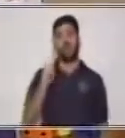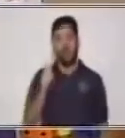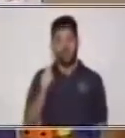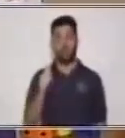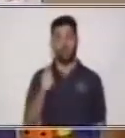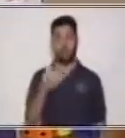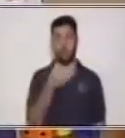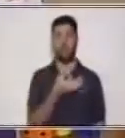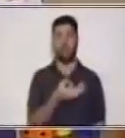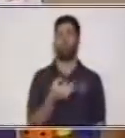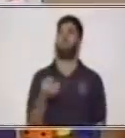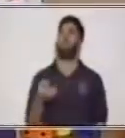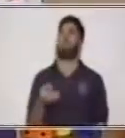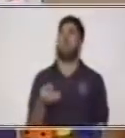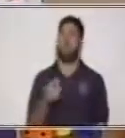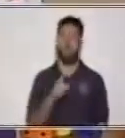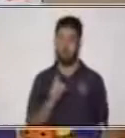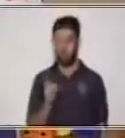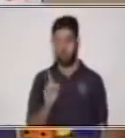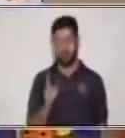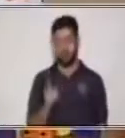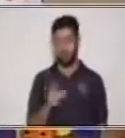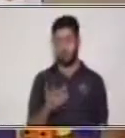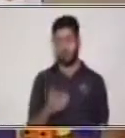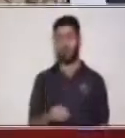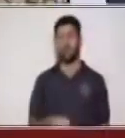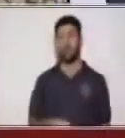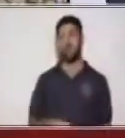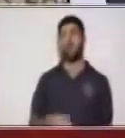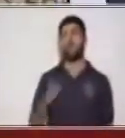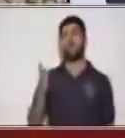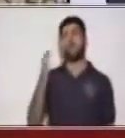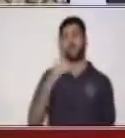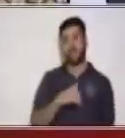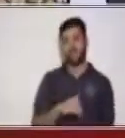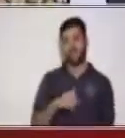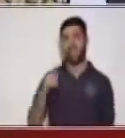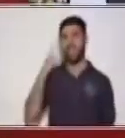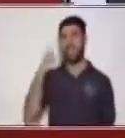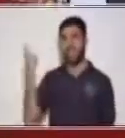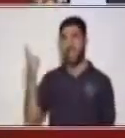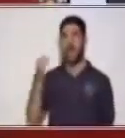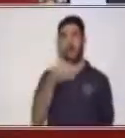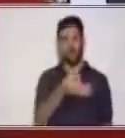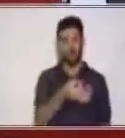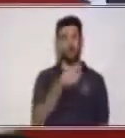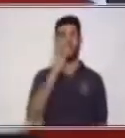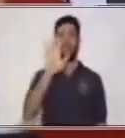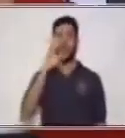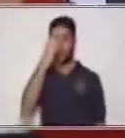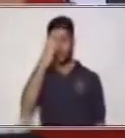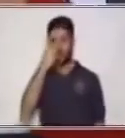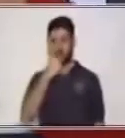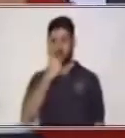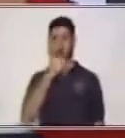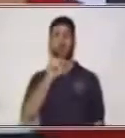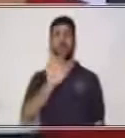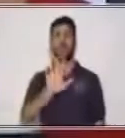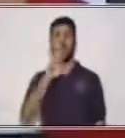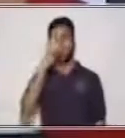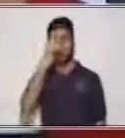dar un breve repaso. Por ejemplo, una moneda de 5 centavos más 5 centavos, ¿cuánto me va a dar?